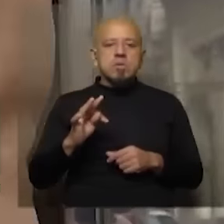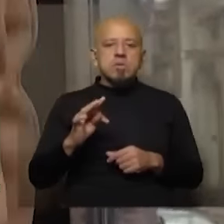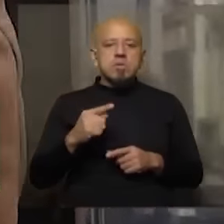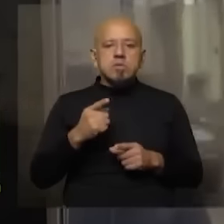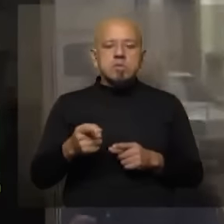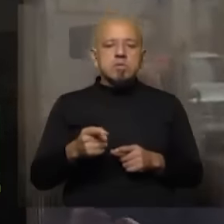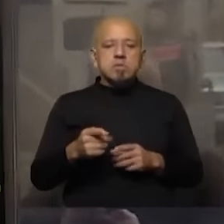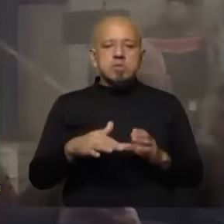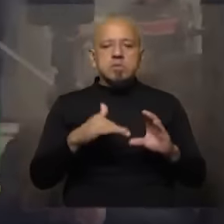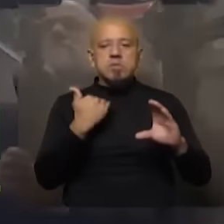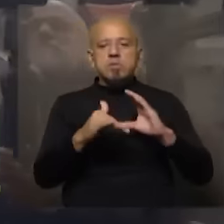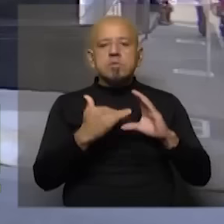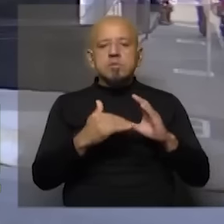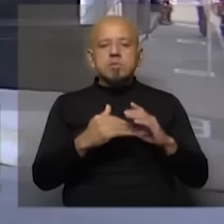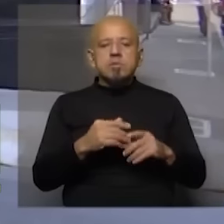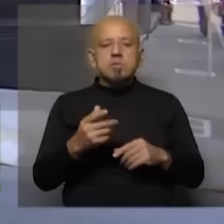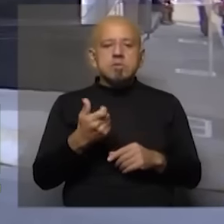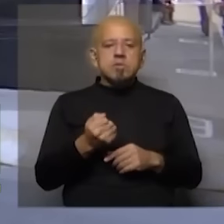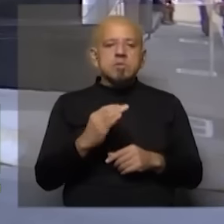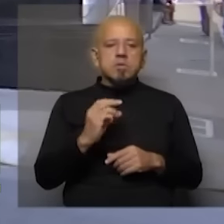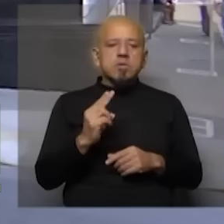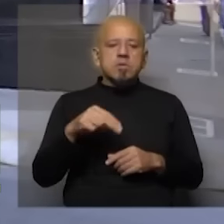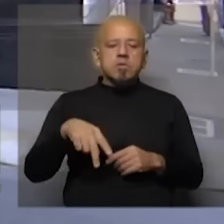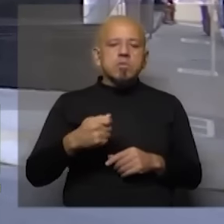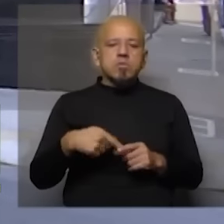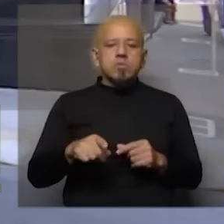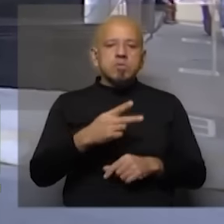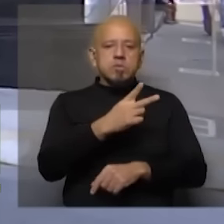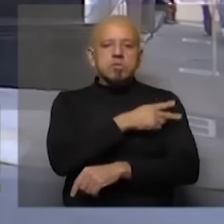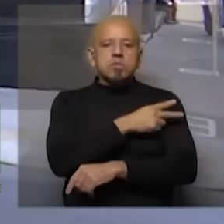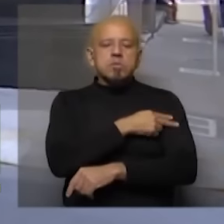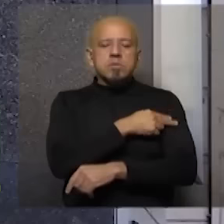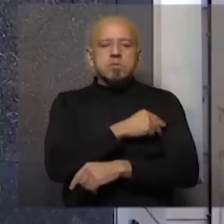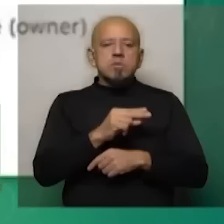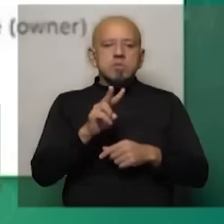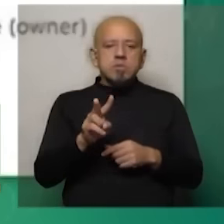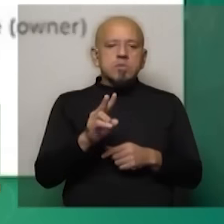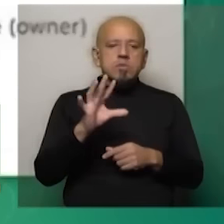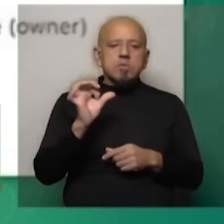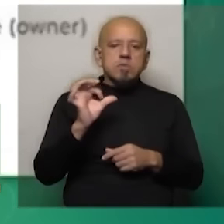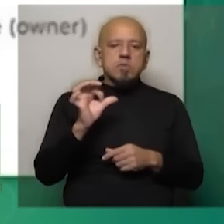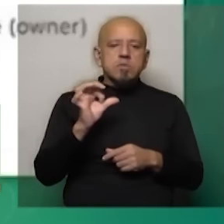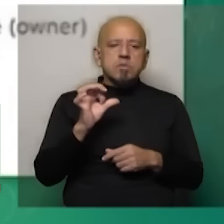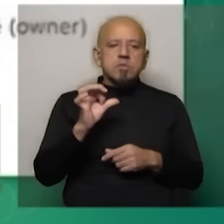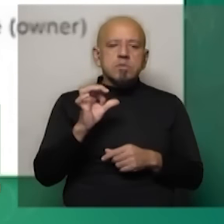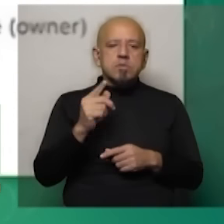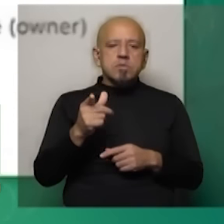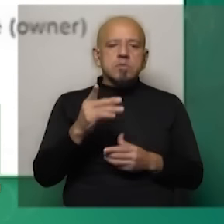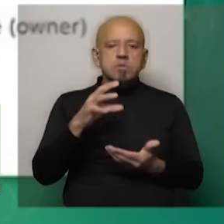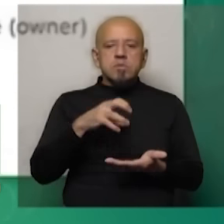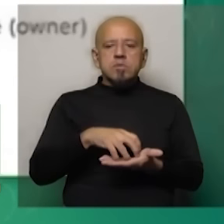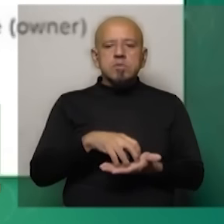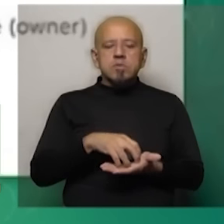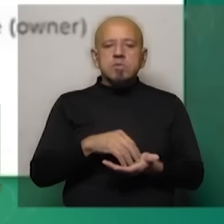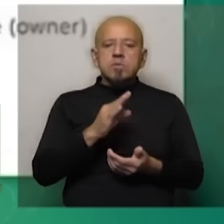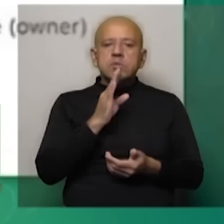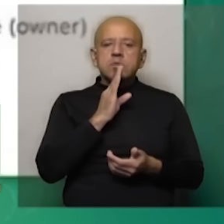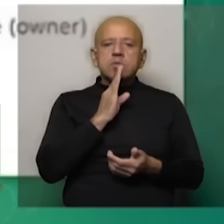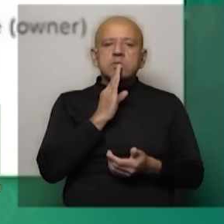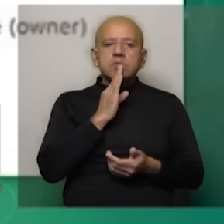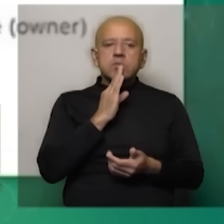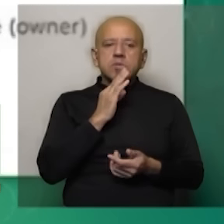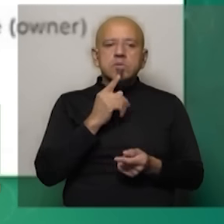que había sido enviado por Marcelo Acuña, quien era gerente de la empresa Vertical Skies, una empresa con sede en Boca Ratón, en Estados Unidos,